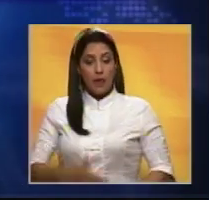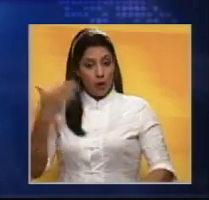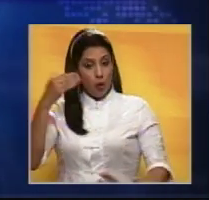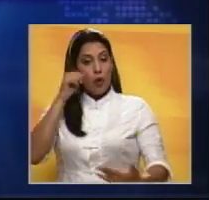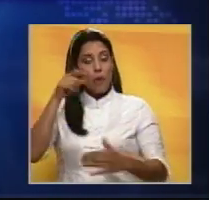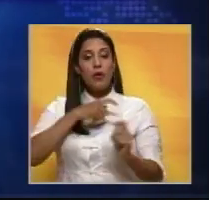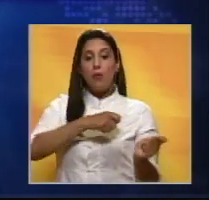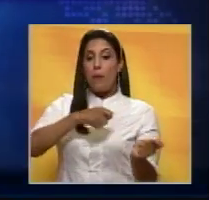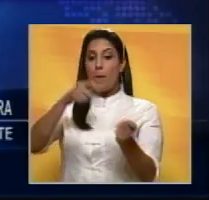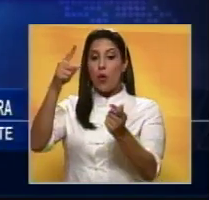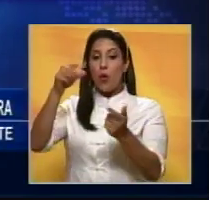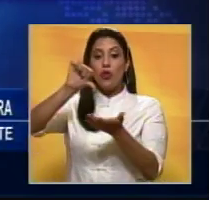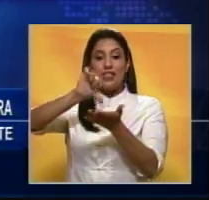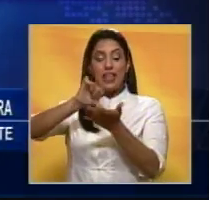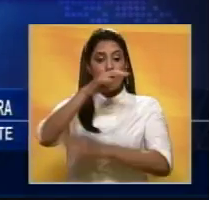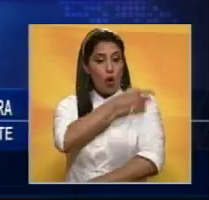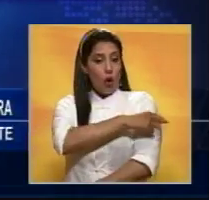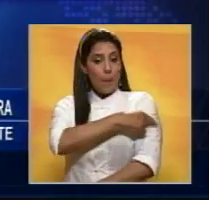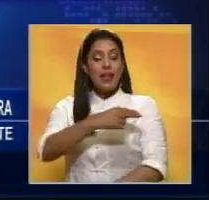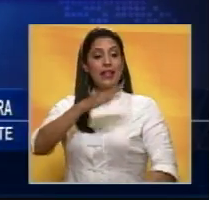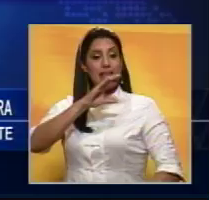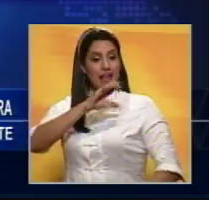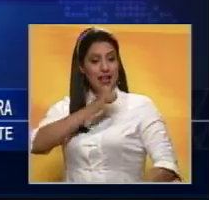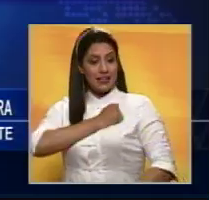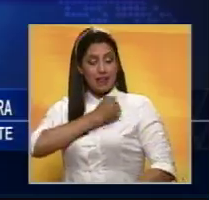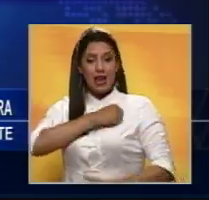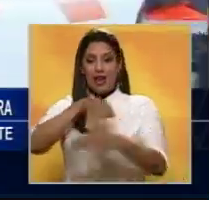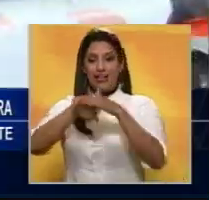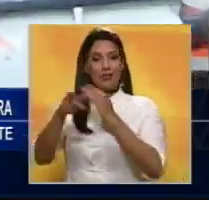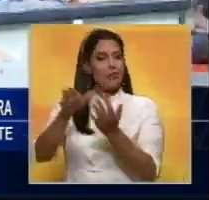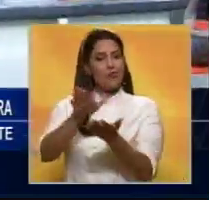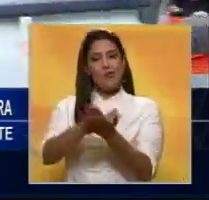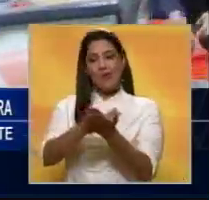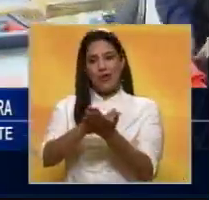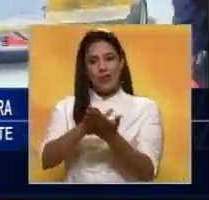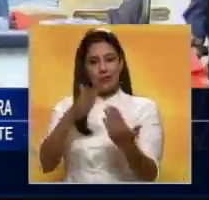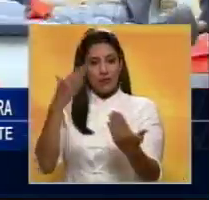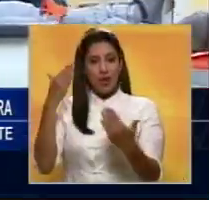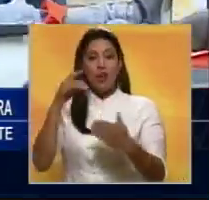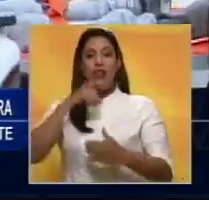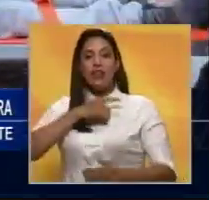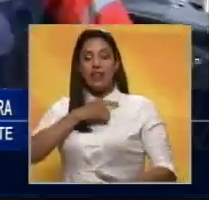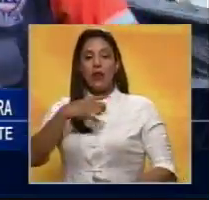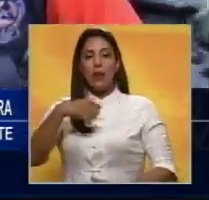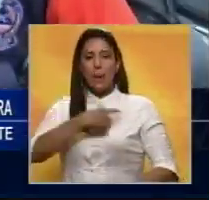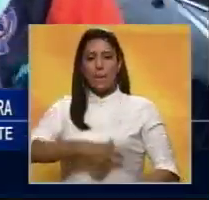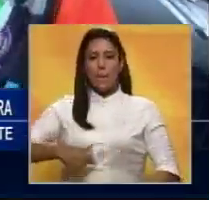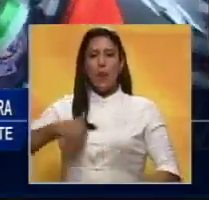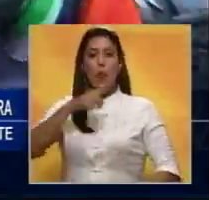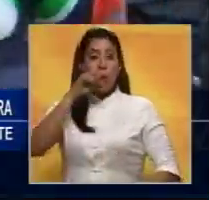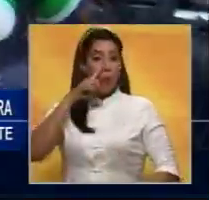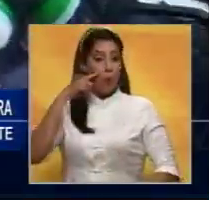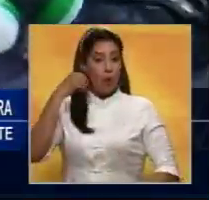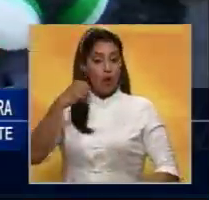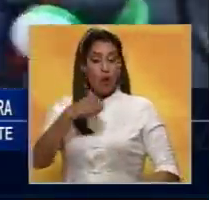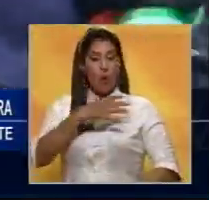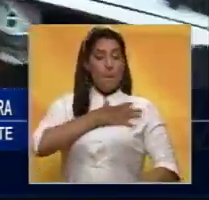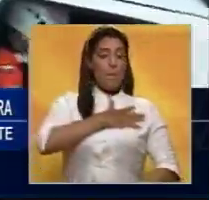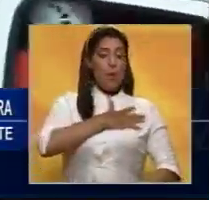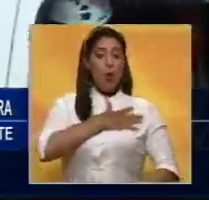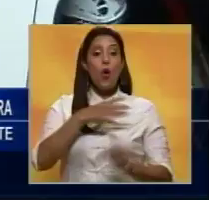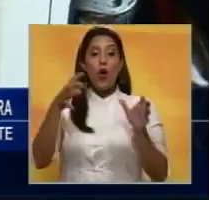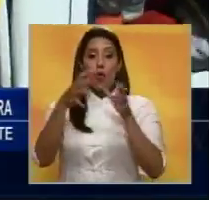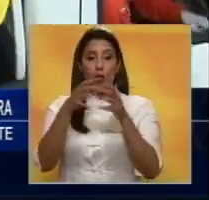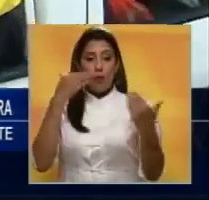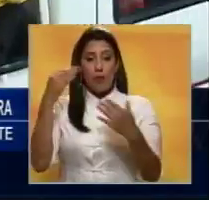Pernalete fue trasladado a un centro asistencial en Chacao, donde ingresó sin signos vitales, con un hematoma en el pectoral izquierdo, por lo que un